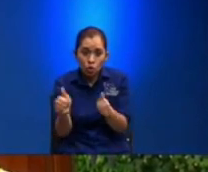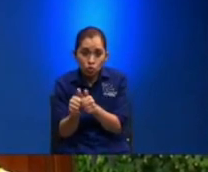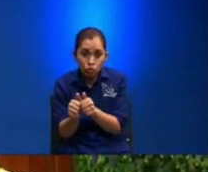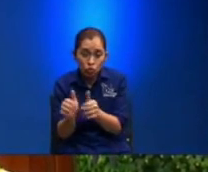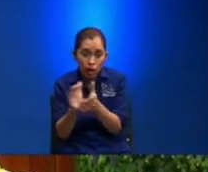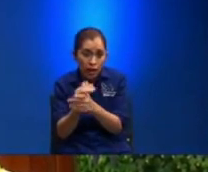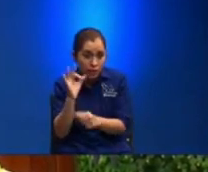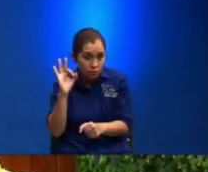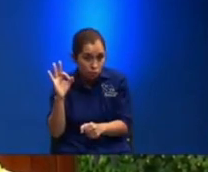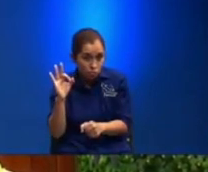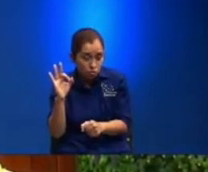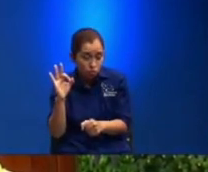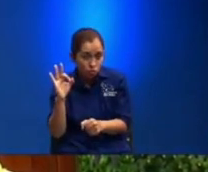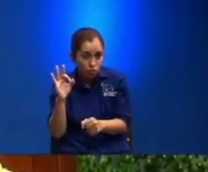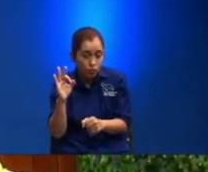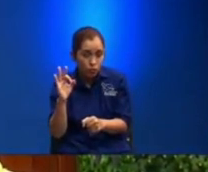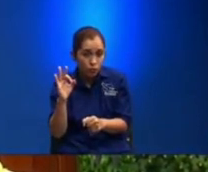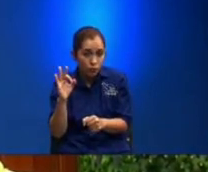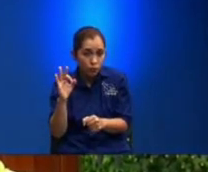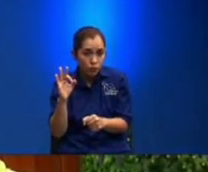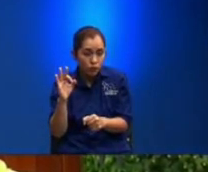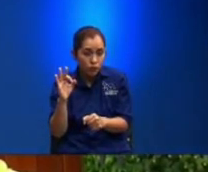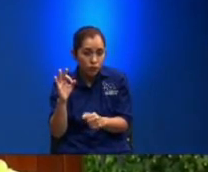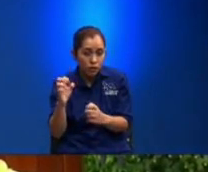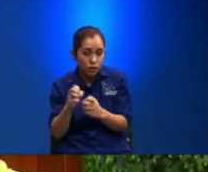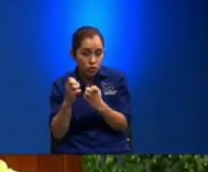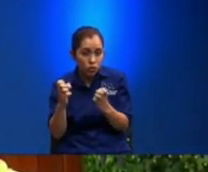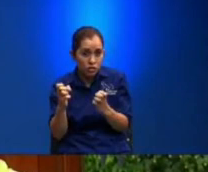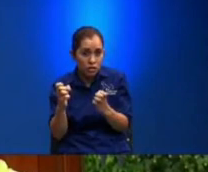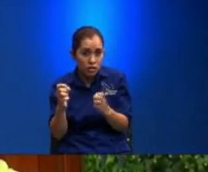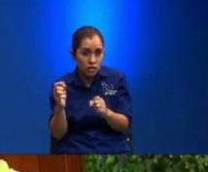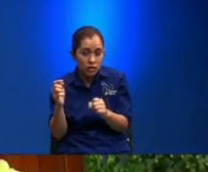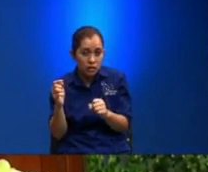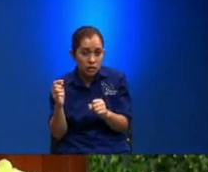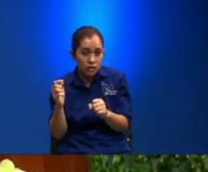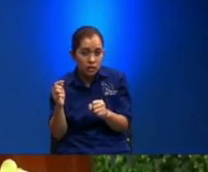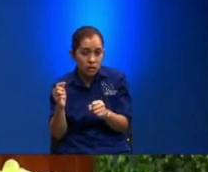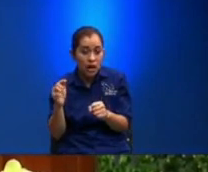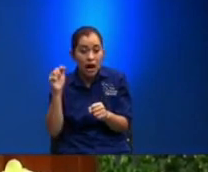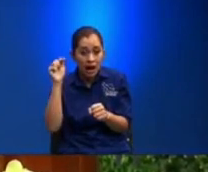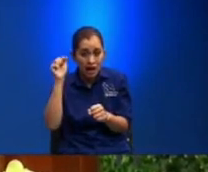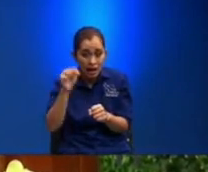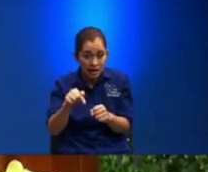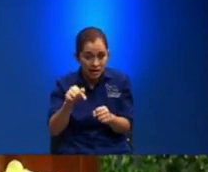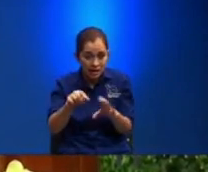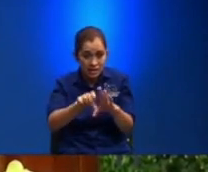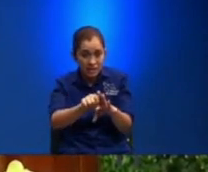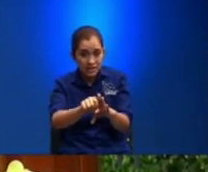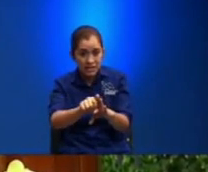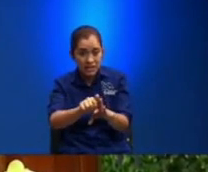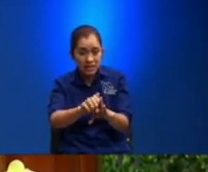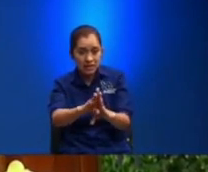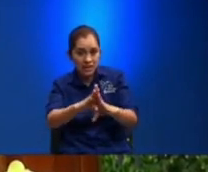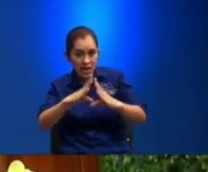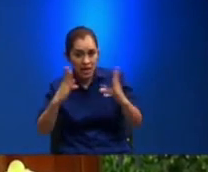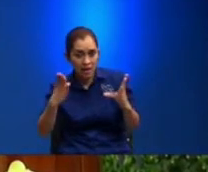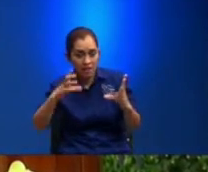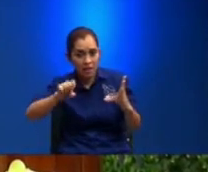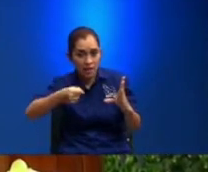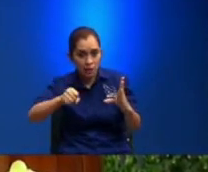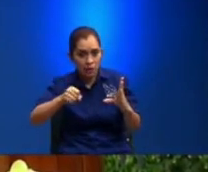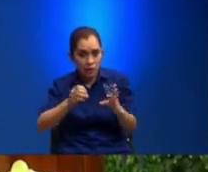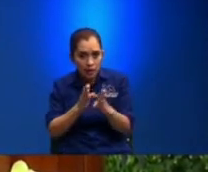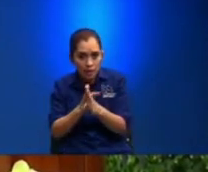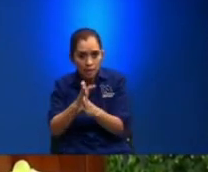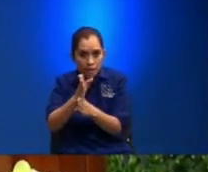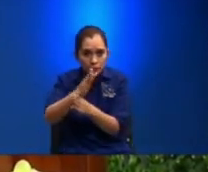adulterio no solamente hay que hacer ese es un su co si es su hijo pero es que también u otros